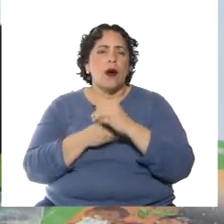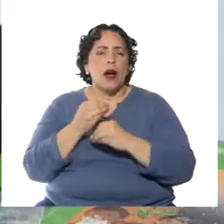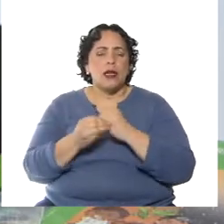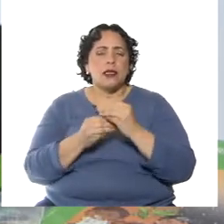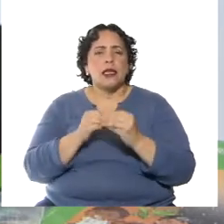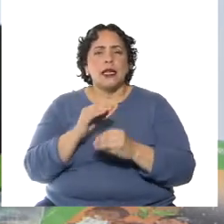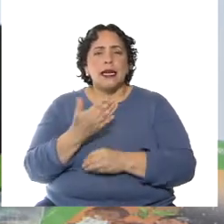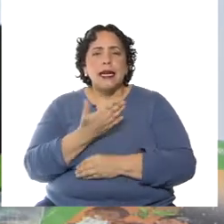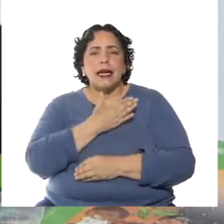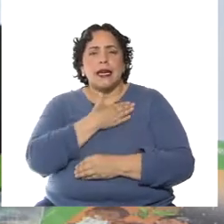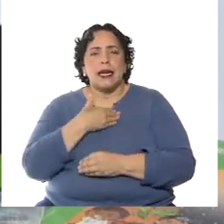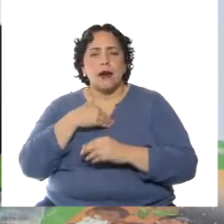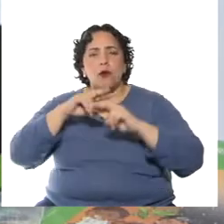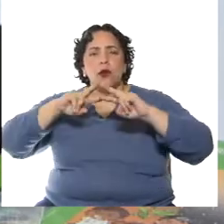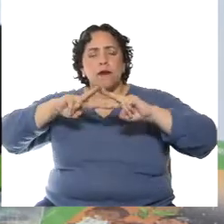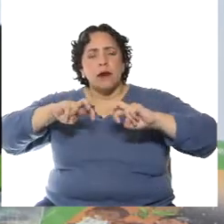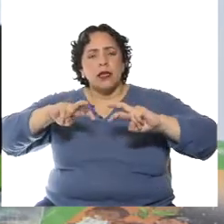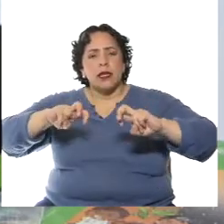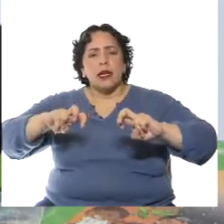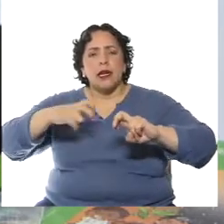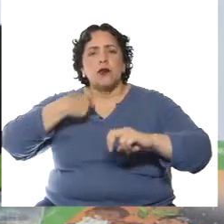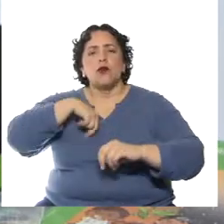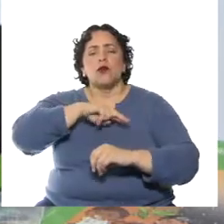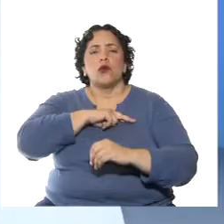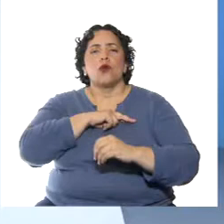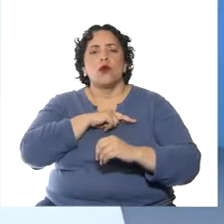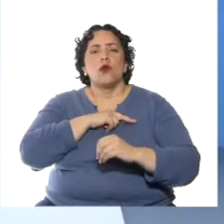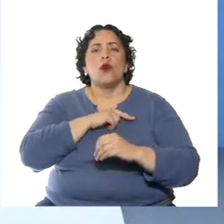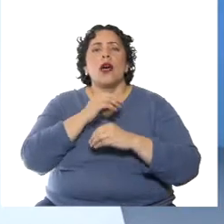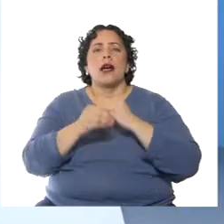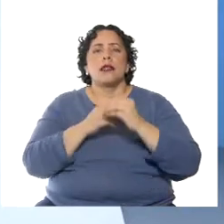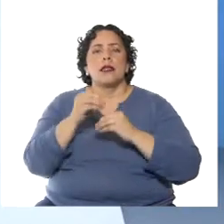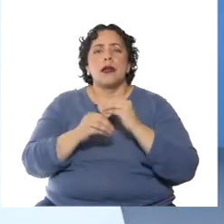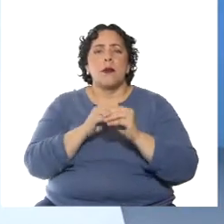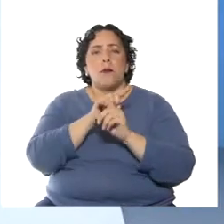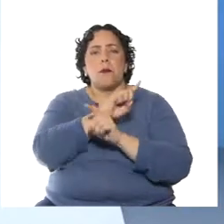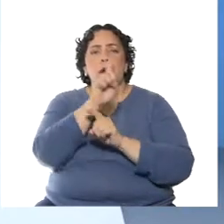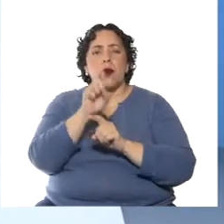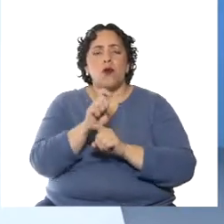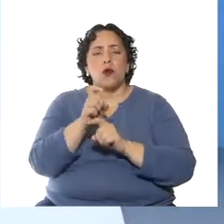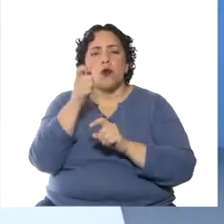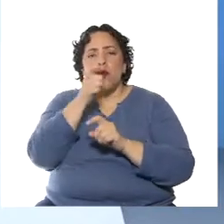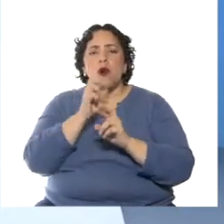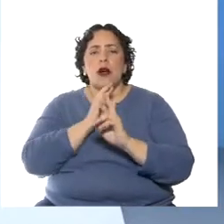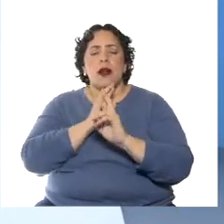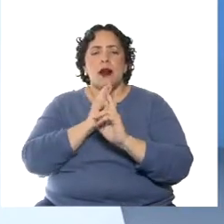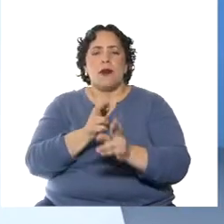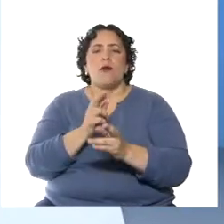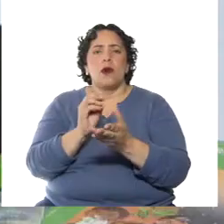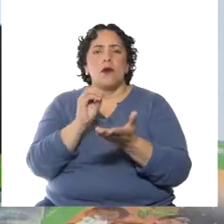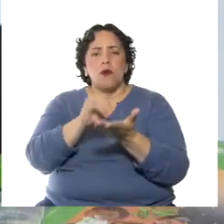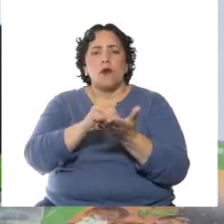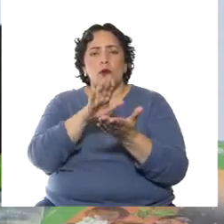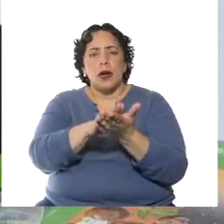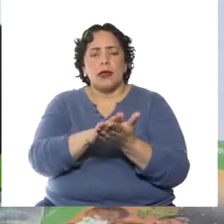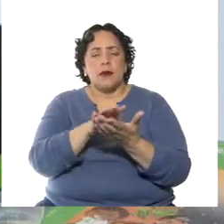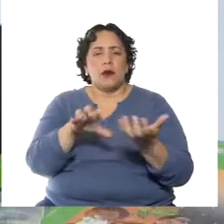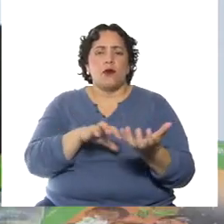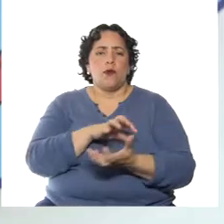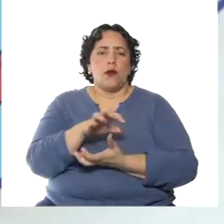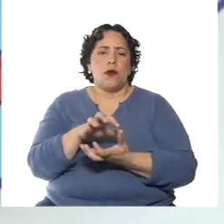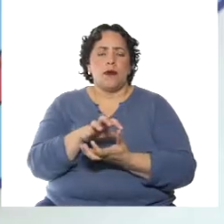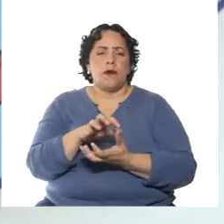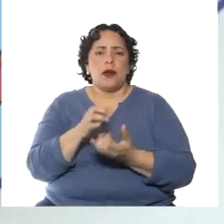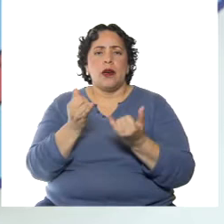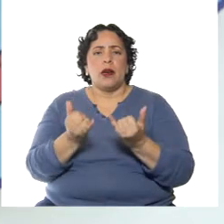qué es lo que queremos nosotros investigar, y ahí nos vamos a plantear esa pregunta, y eso es lo que va a ser el planteamiento del problema. Vamos